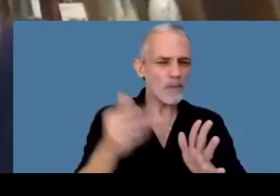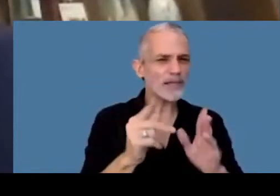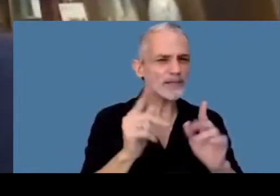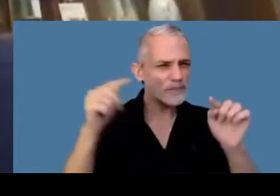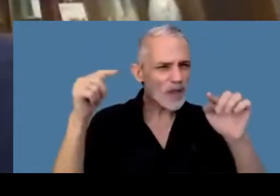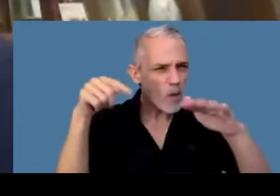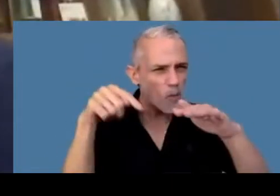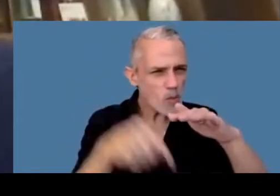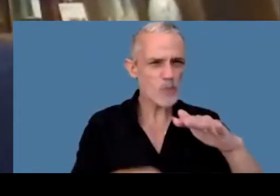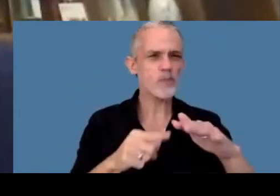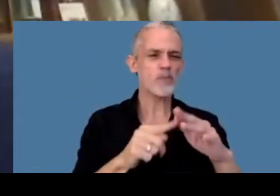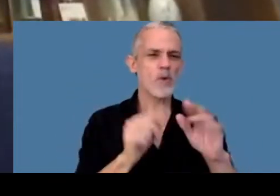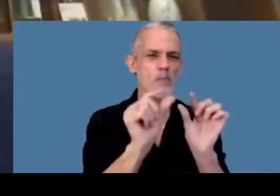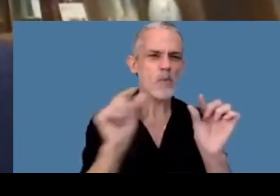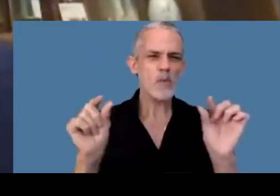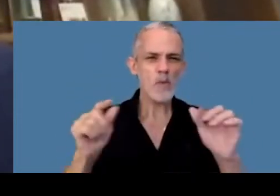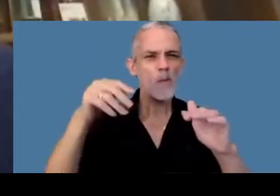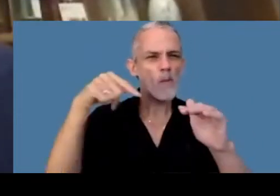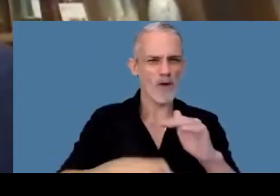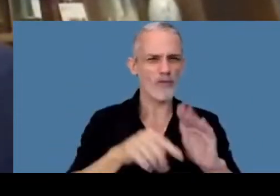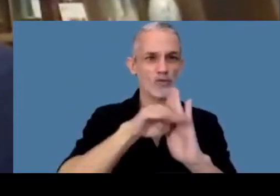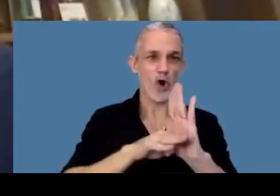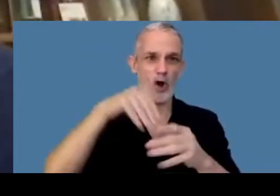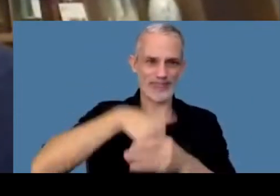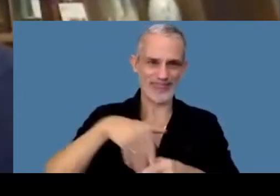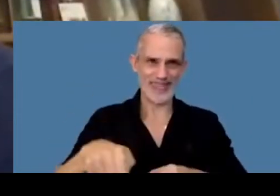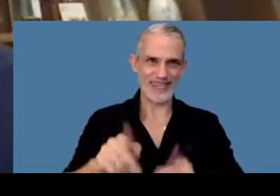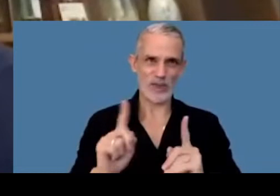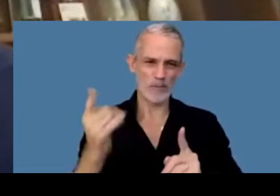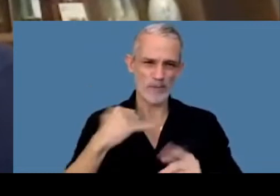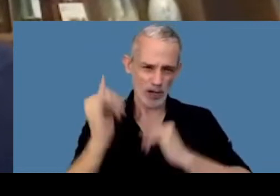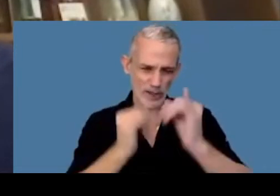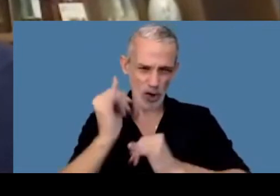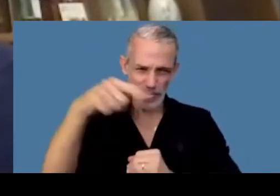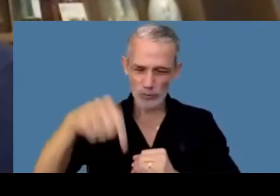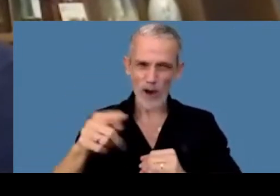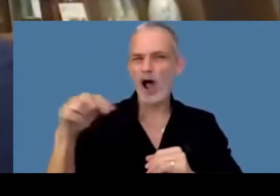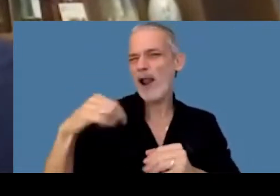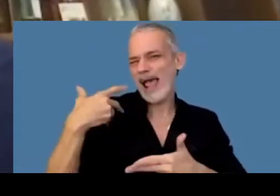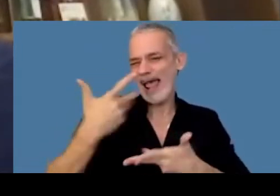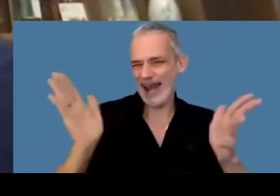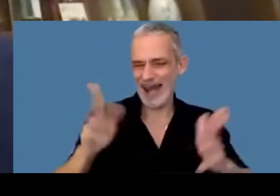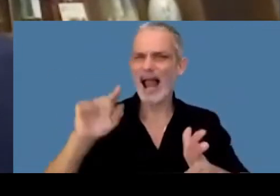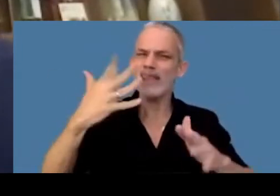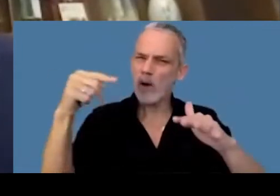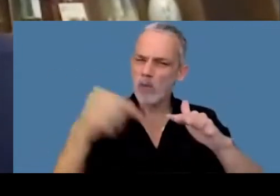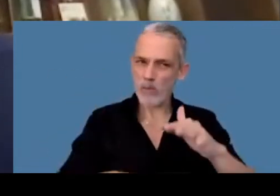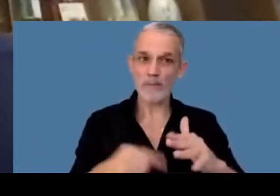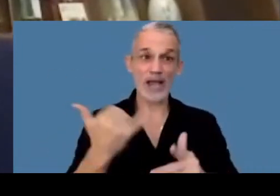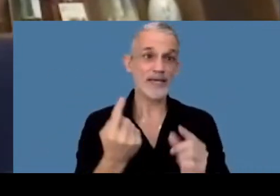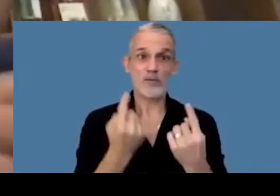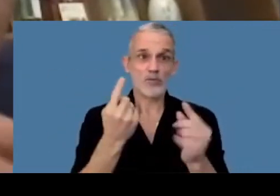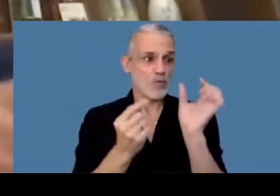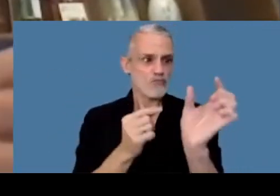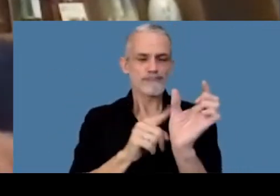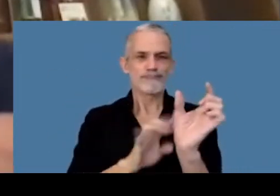de más y mejor contenido lo que estoy señalando ahora, ¿no? Hay una unidad, lo que